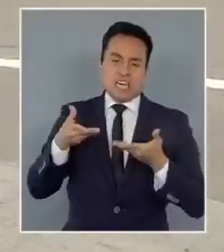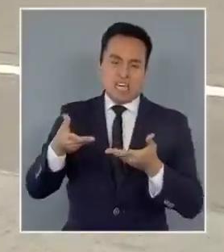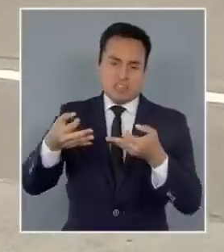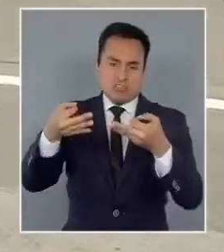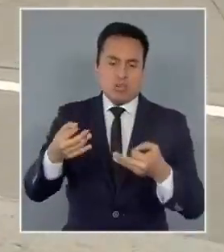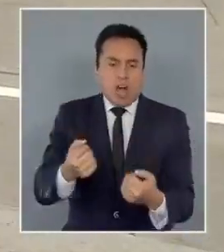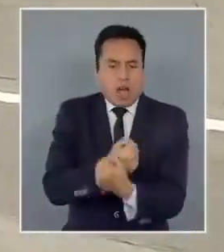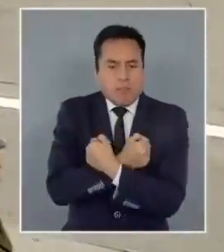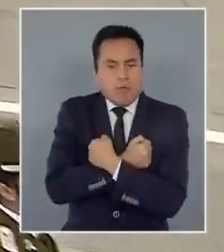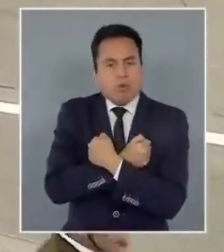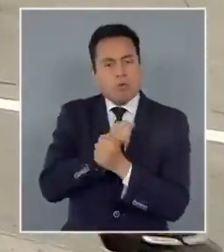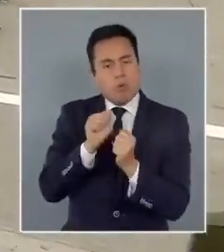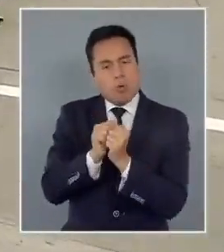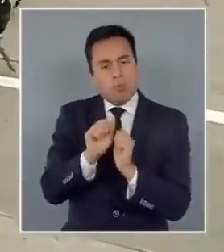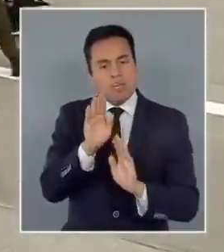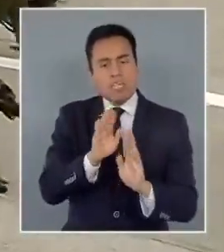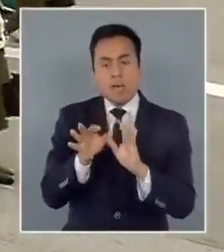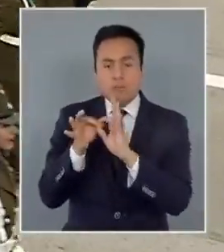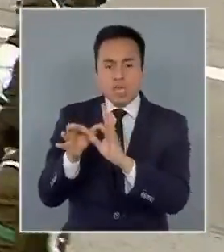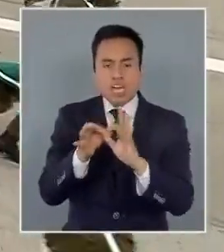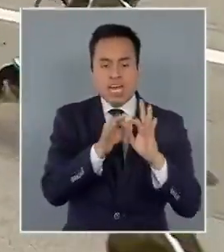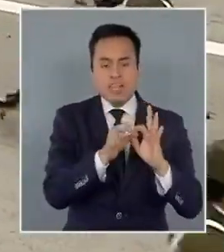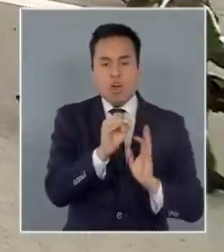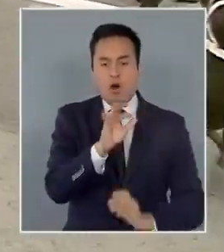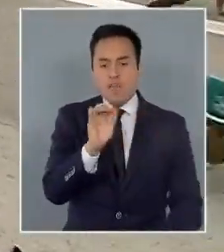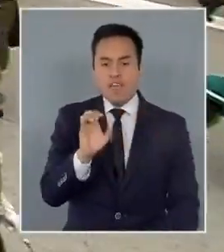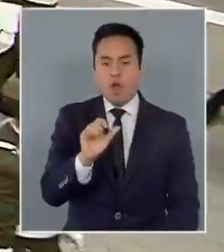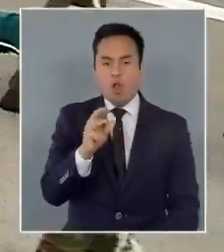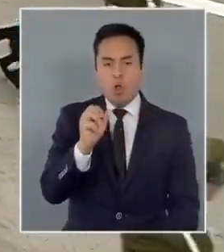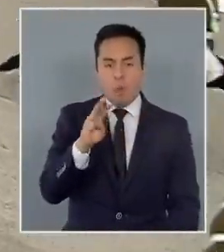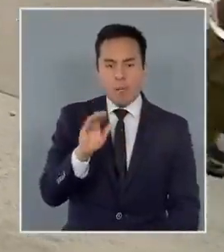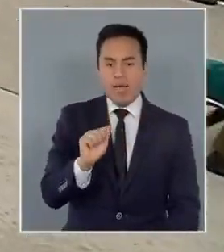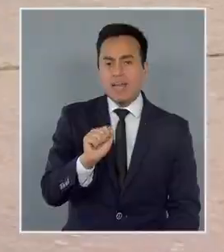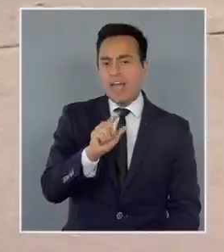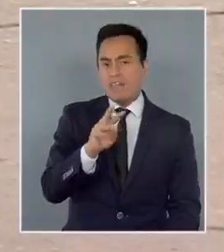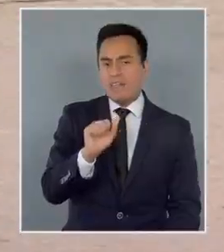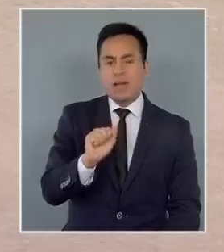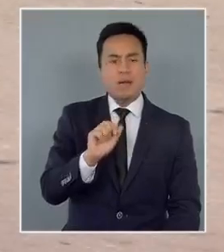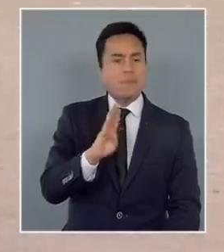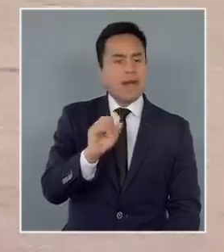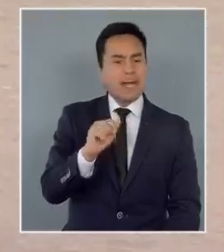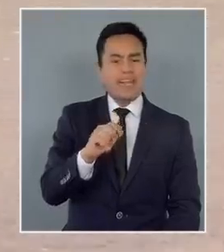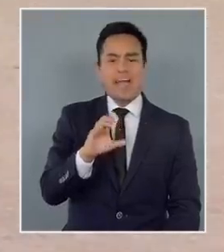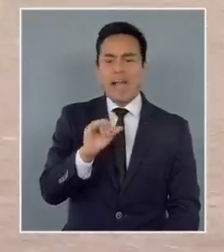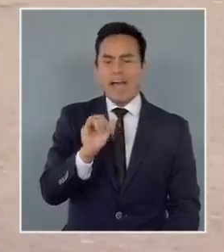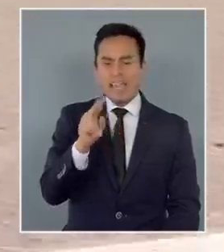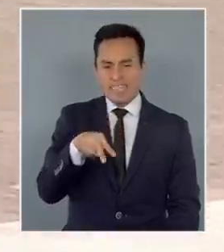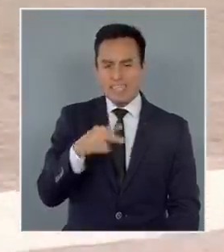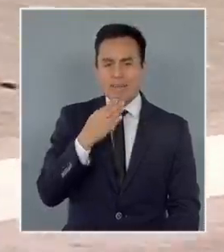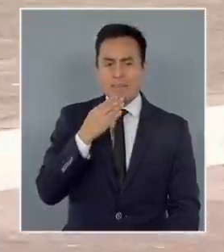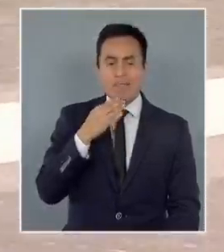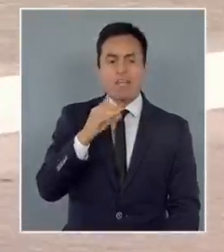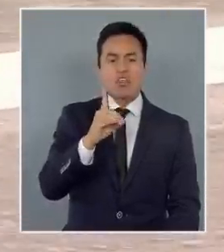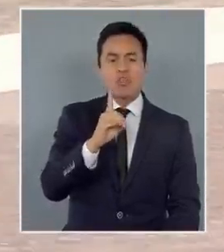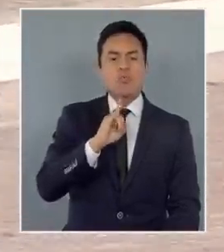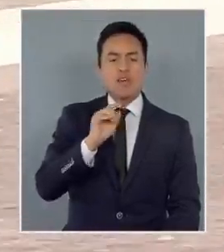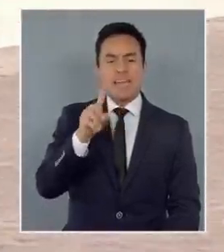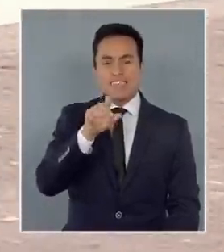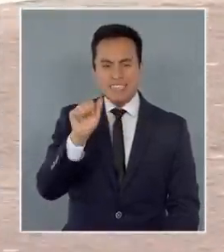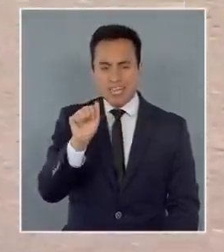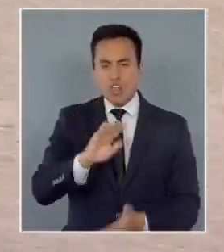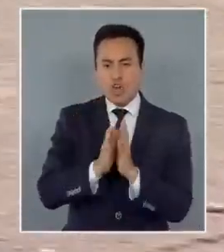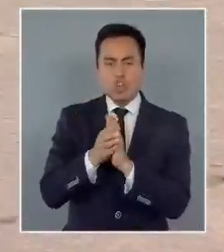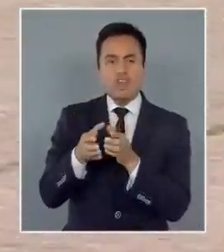rodeados de amor y compañía. Muchas gracias, Kofi, Colomba, Elvia, Dakar, Kailin y el Rey Duquesa, todos del